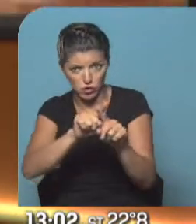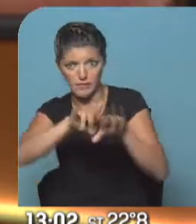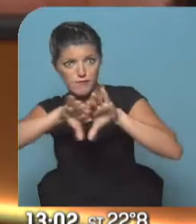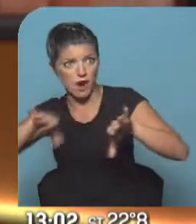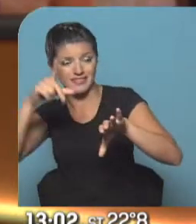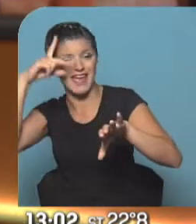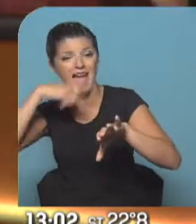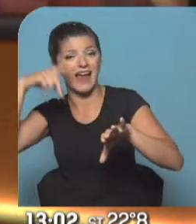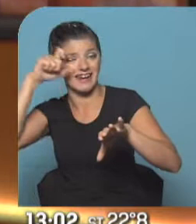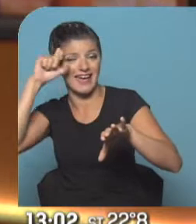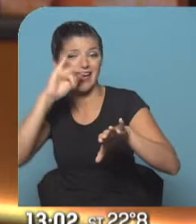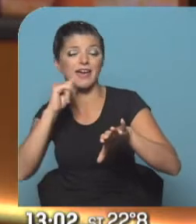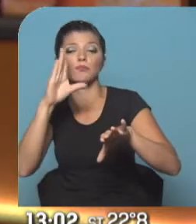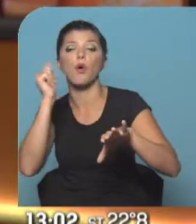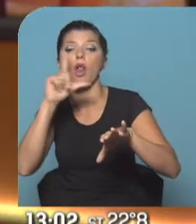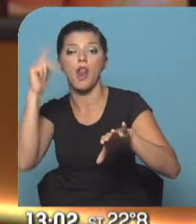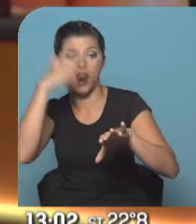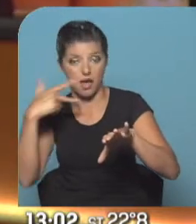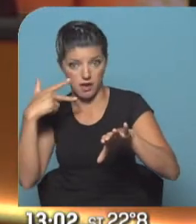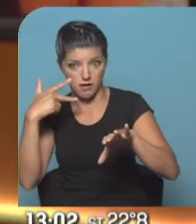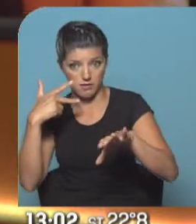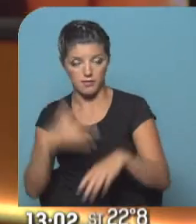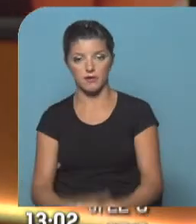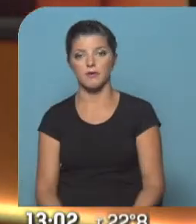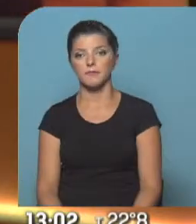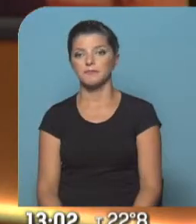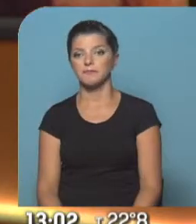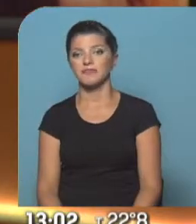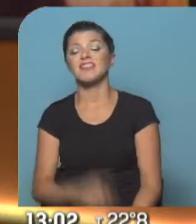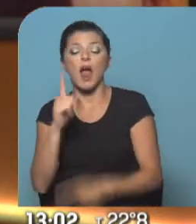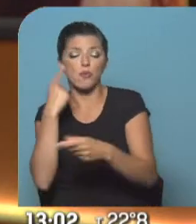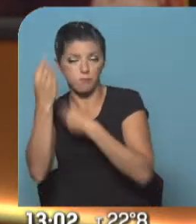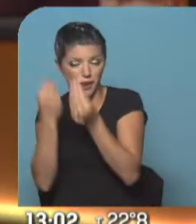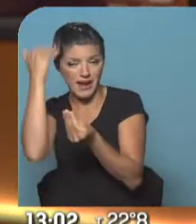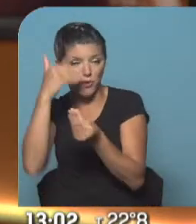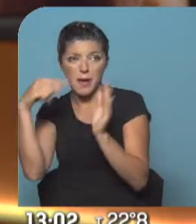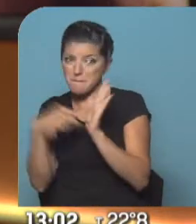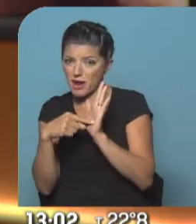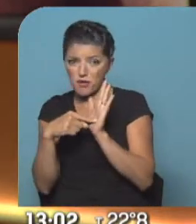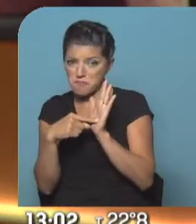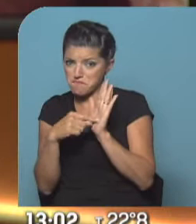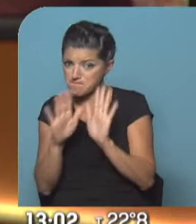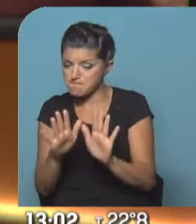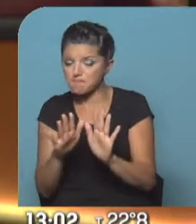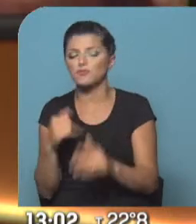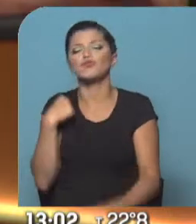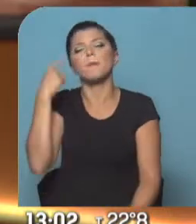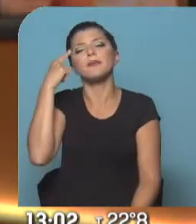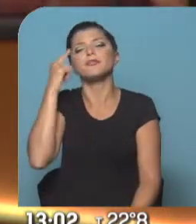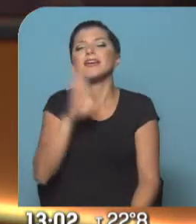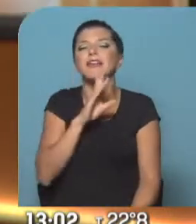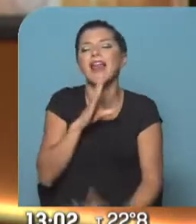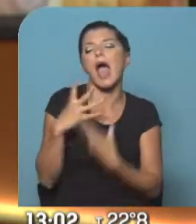prácticamente inexistente. Reciben mucha Arabia Saudita, pero es prácticamente inexistente. Yo creo que pensar que Israel le va a hacer los mandados a Arabia